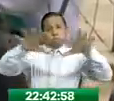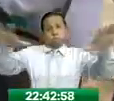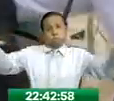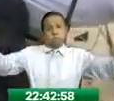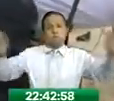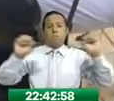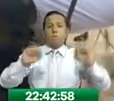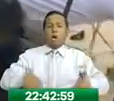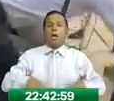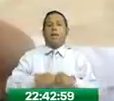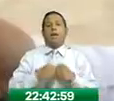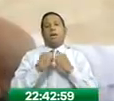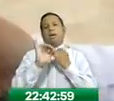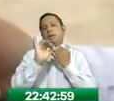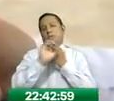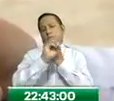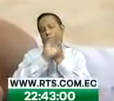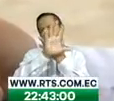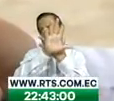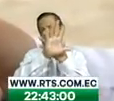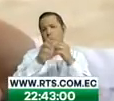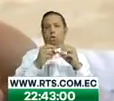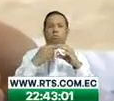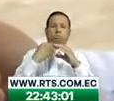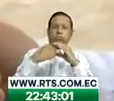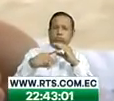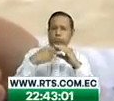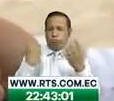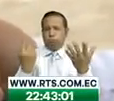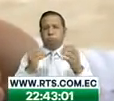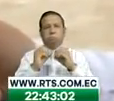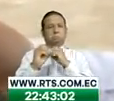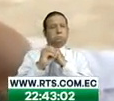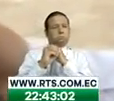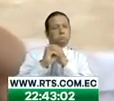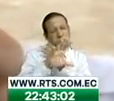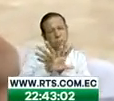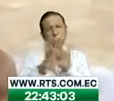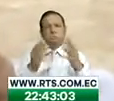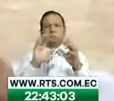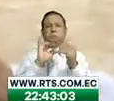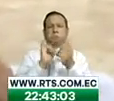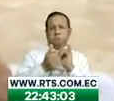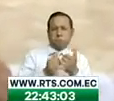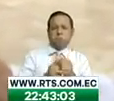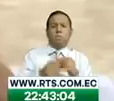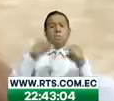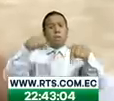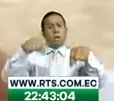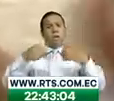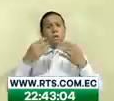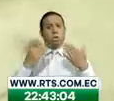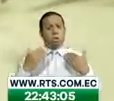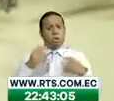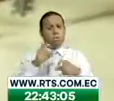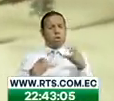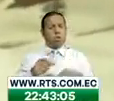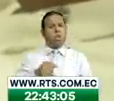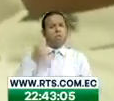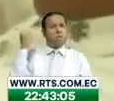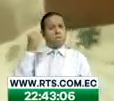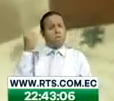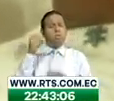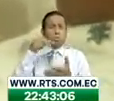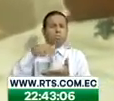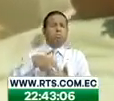nivel internacional, que las redes no tienen límites, artistas de talla nacional e internacional. Eventos que forman